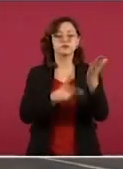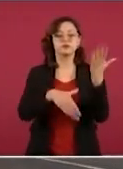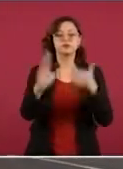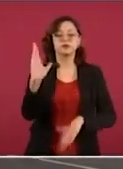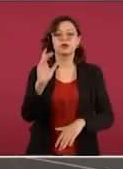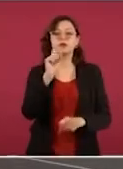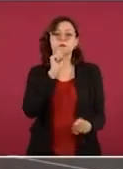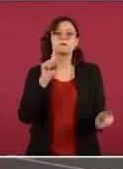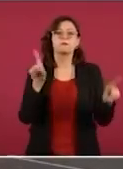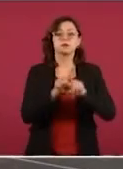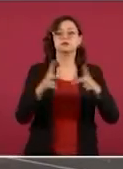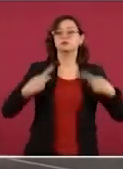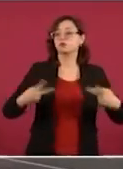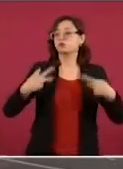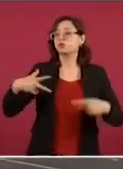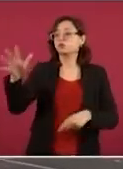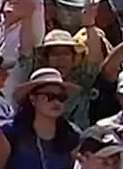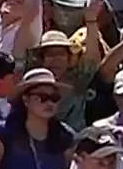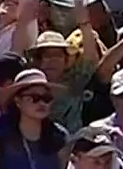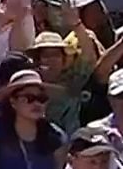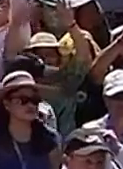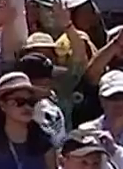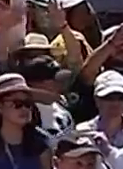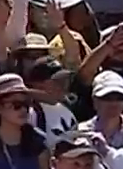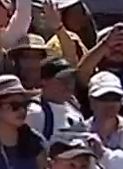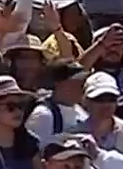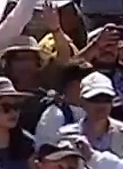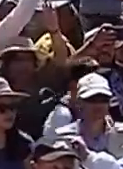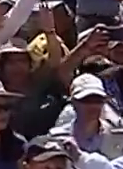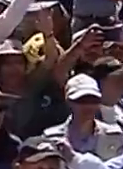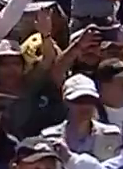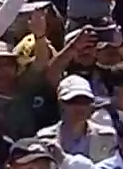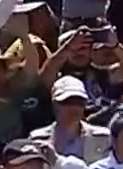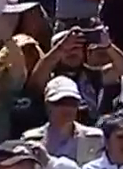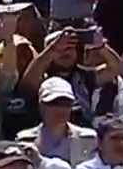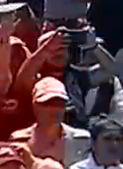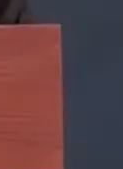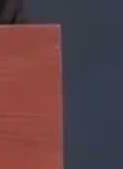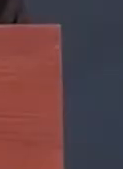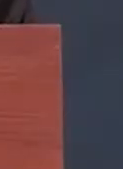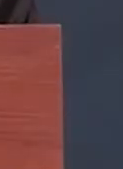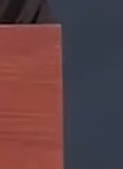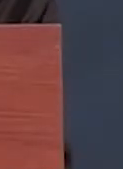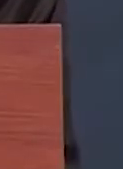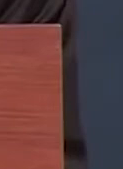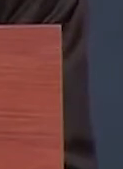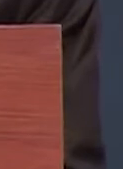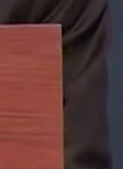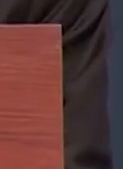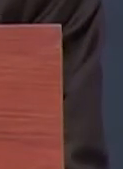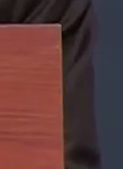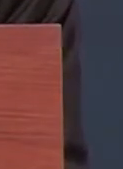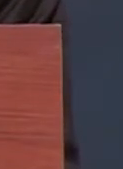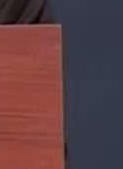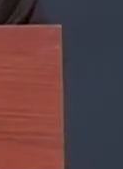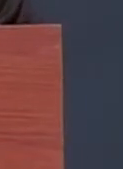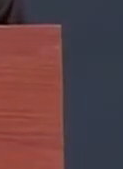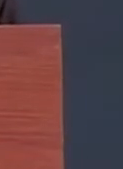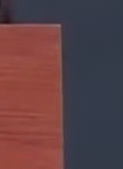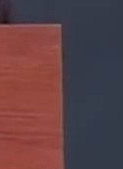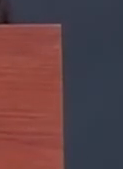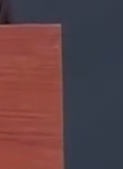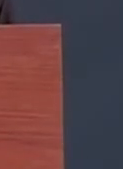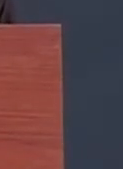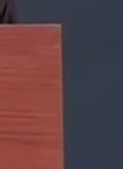y el bienestar del pueblo. Reiteró que la economía es una de las prioridades de su gobierno y que si bien aún no se alcanzan los niveles